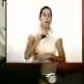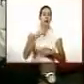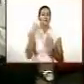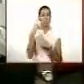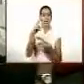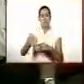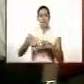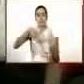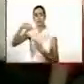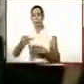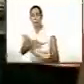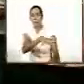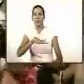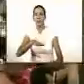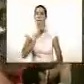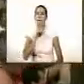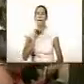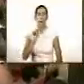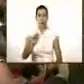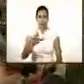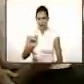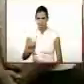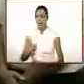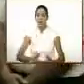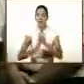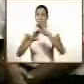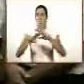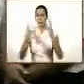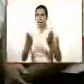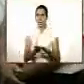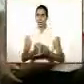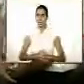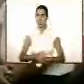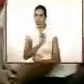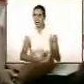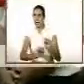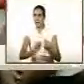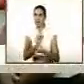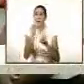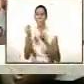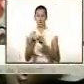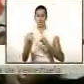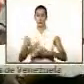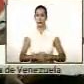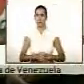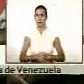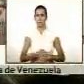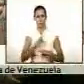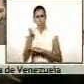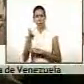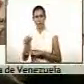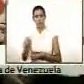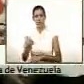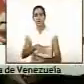en el denominado Patio del Alba. Es el líder mundial, él, de la defensa del ambiente. Hace poco fuimos a